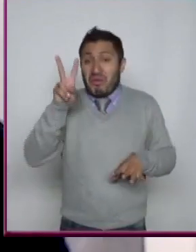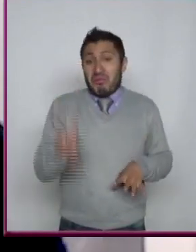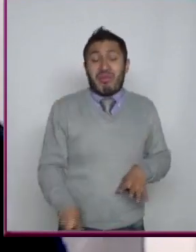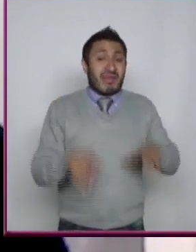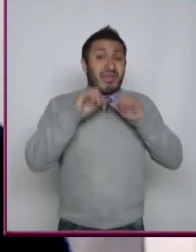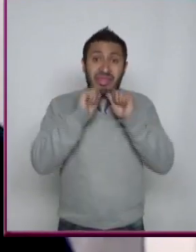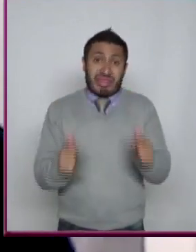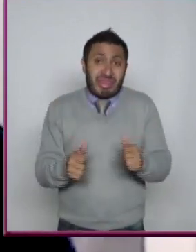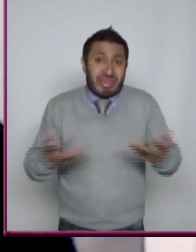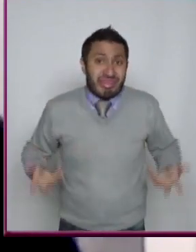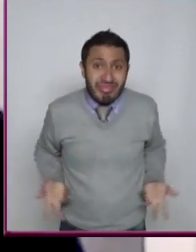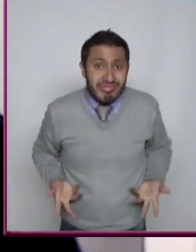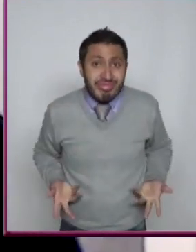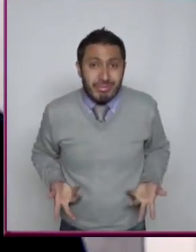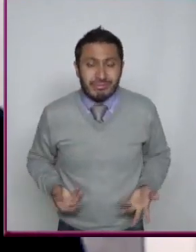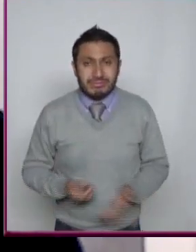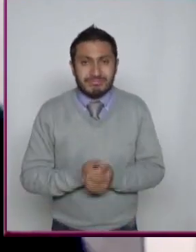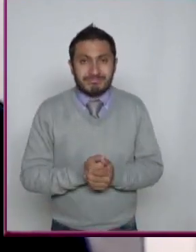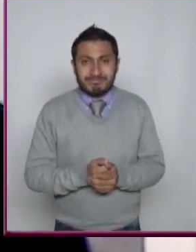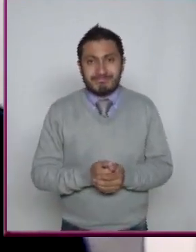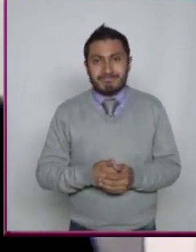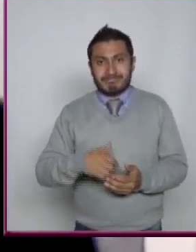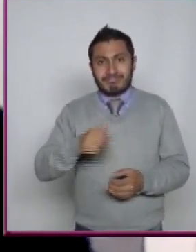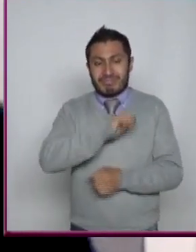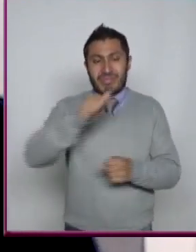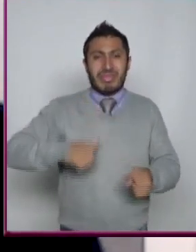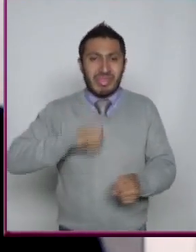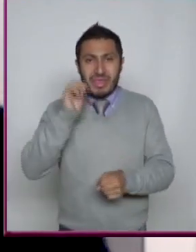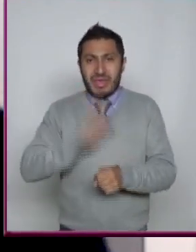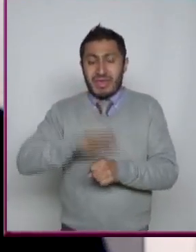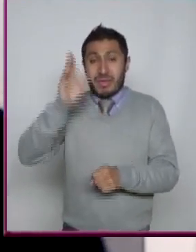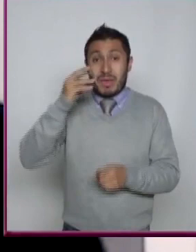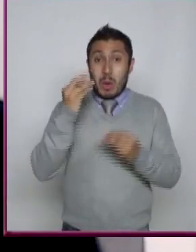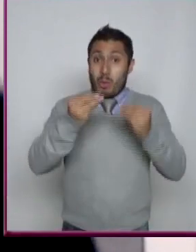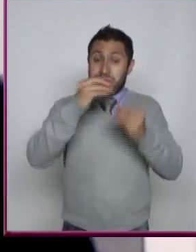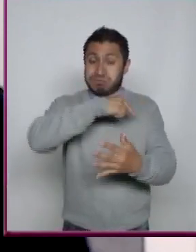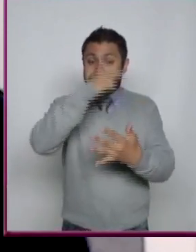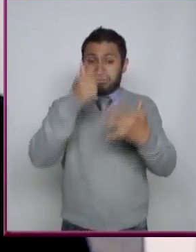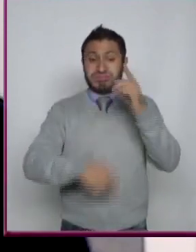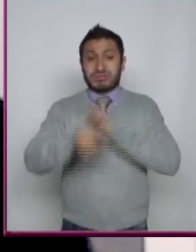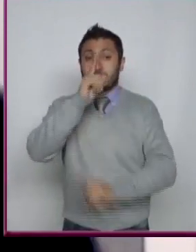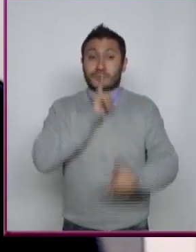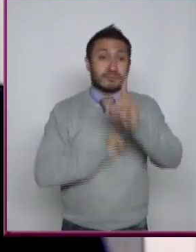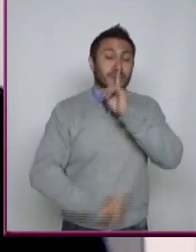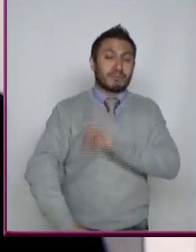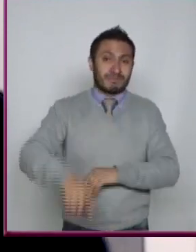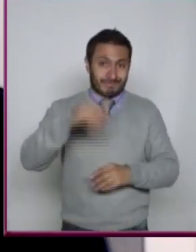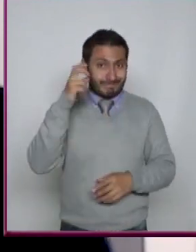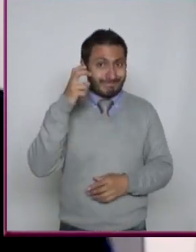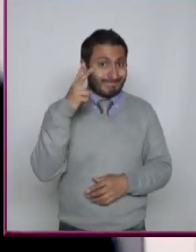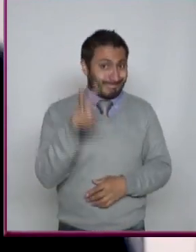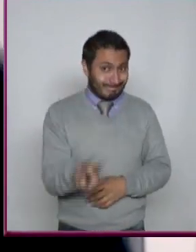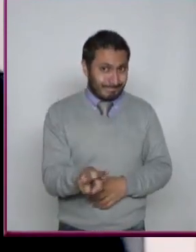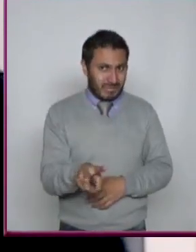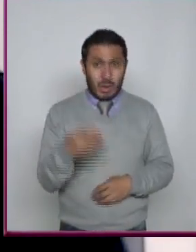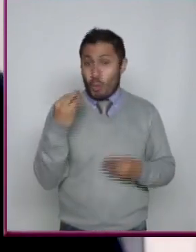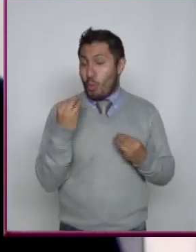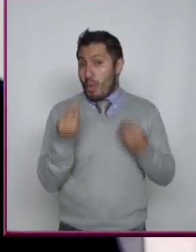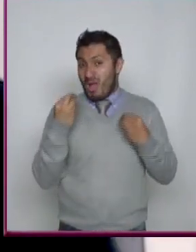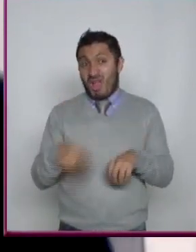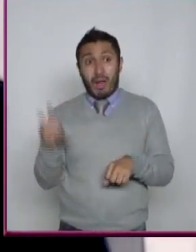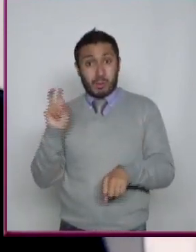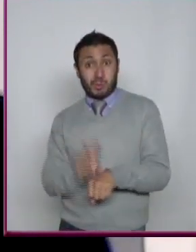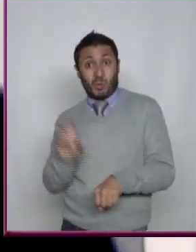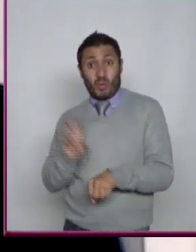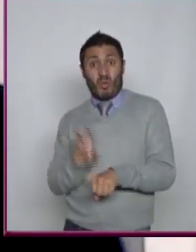de esto es verdad, ¿no? Y además, muchos de estos mitos, hay que decirlo, son también muy machistas, ¿no?